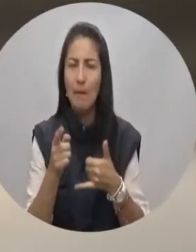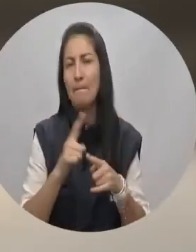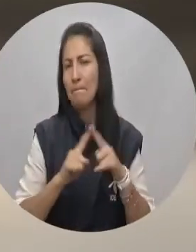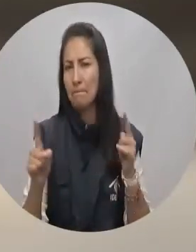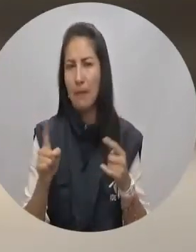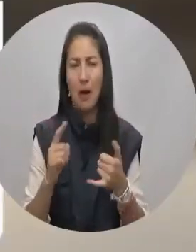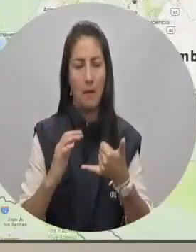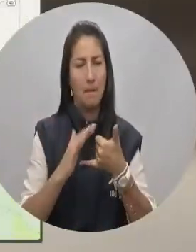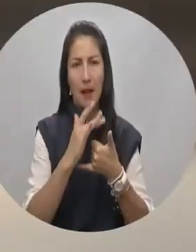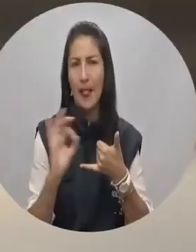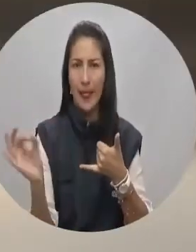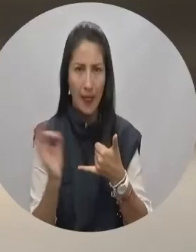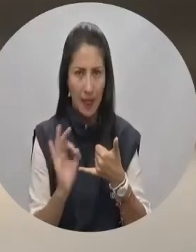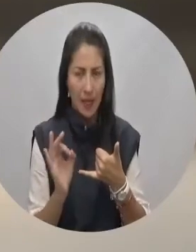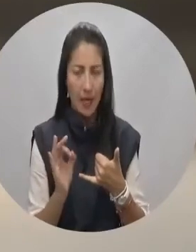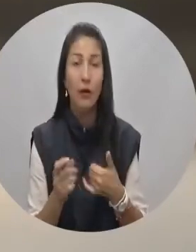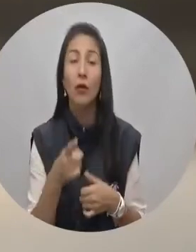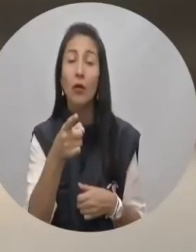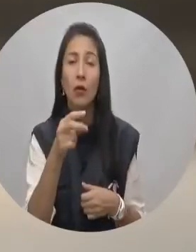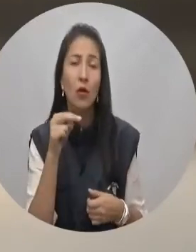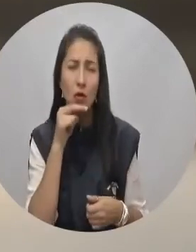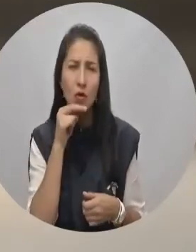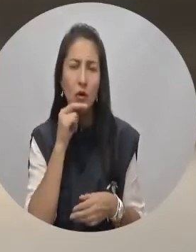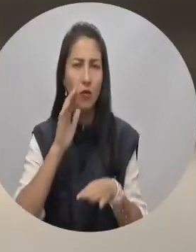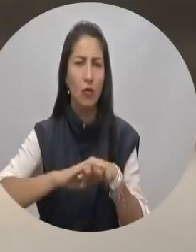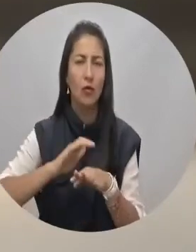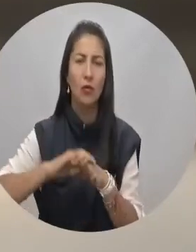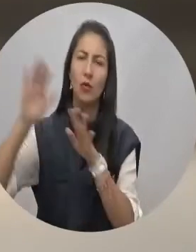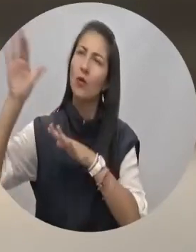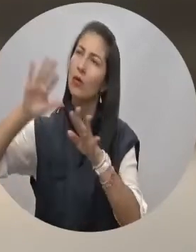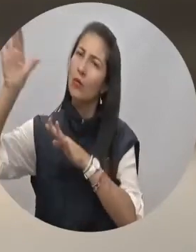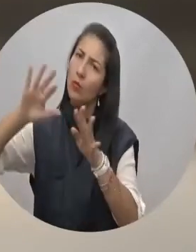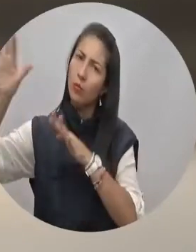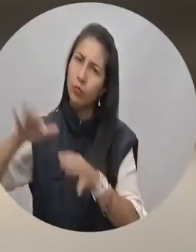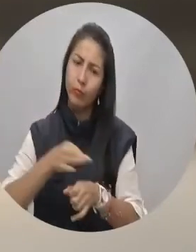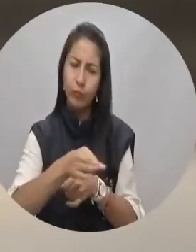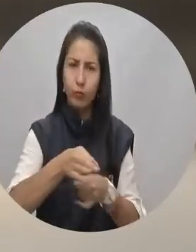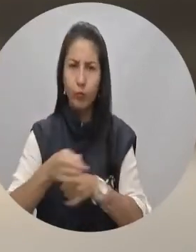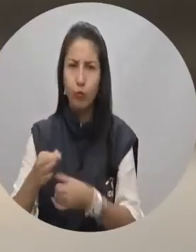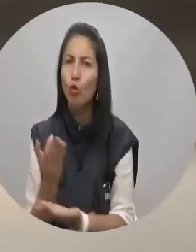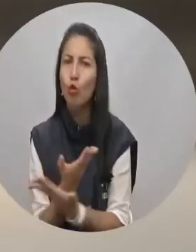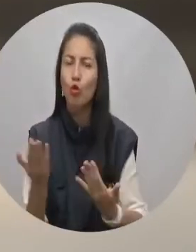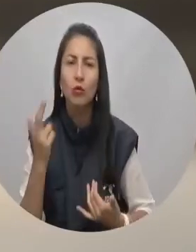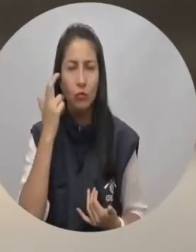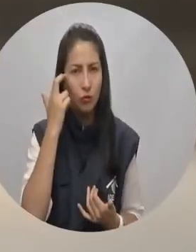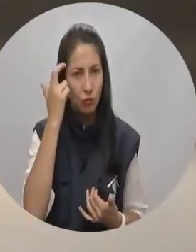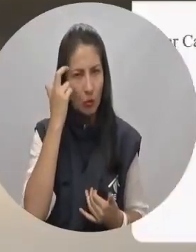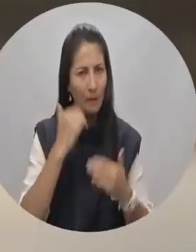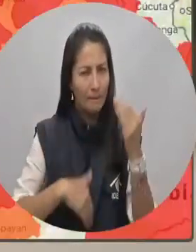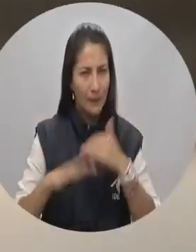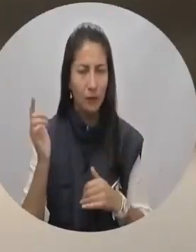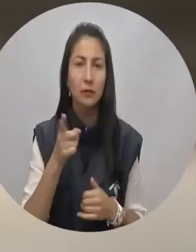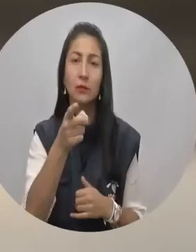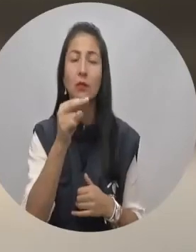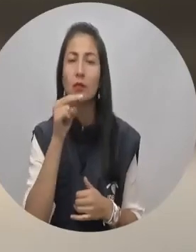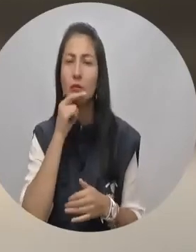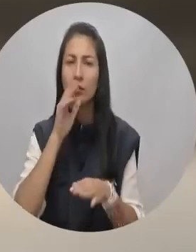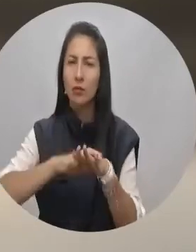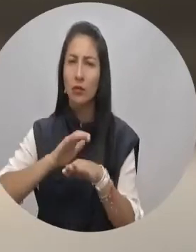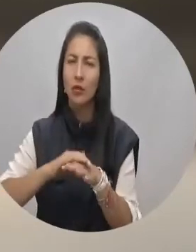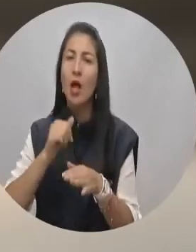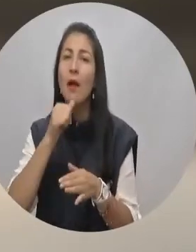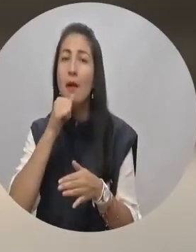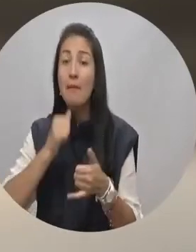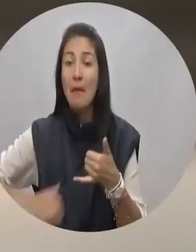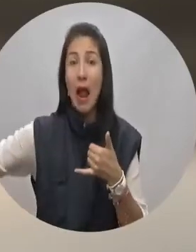del litoral del Pacífico. Alerta roja por derrumbes en varios municipios ubicados en el departamento del Chocó. Alerta roja por alto